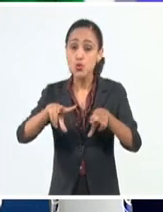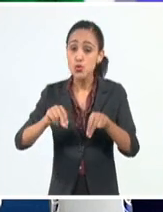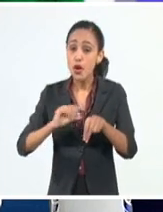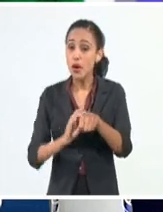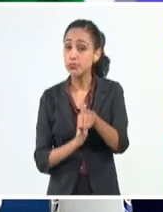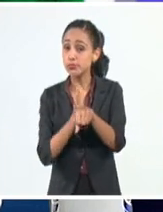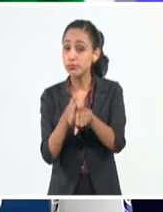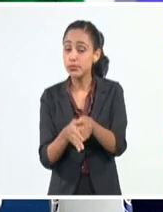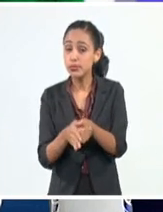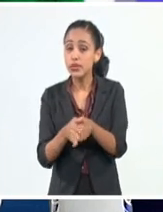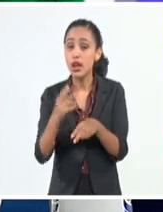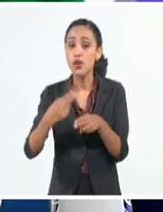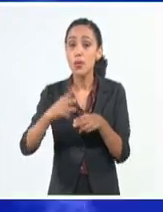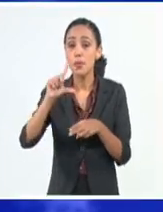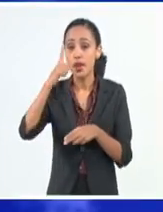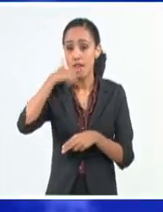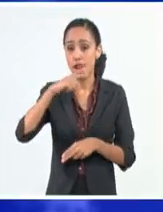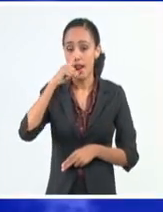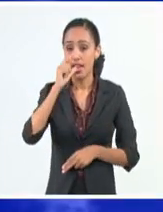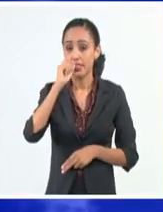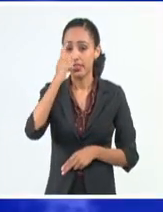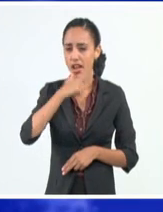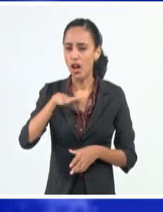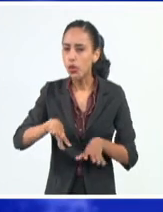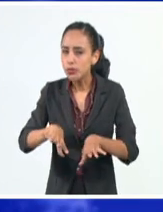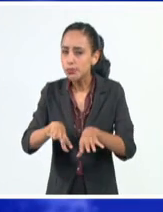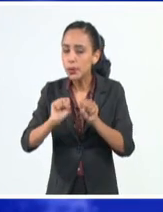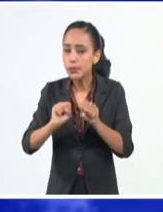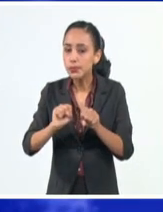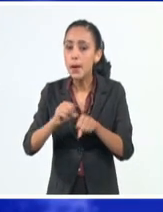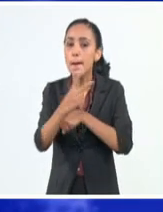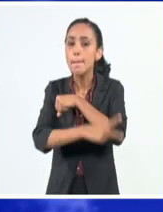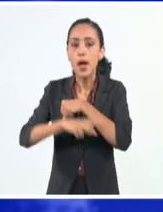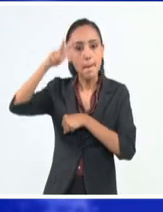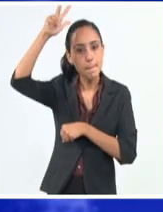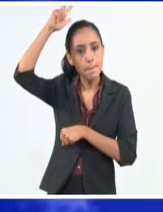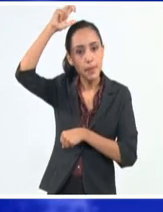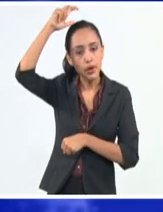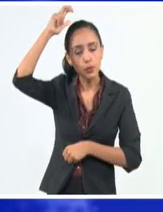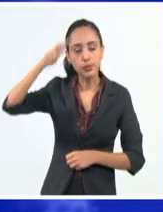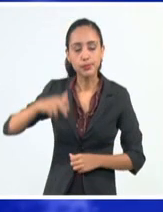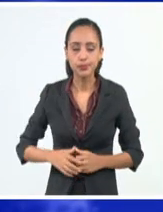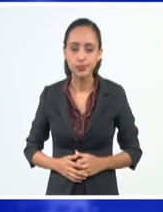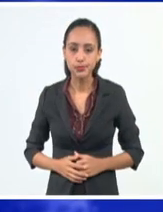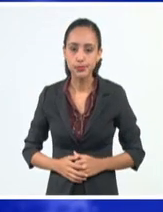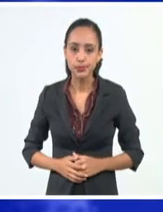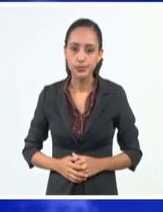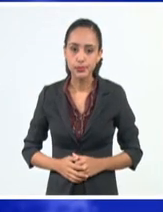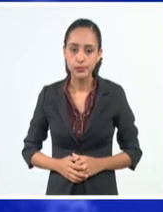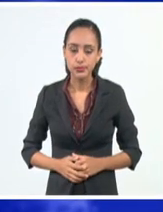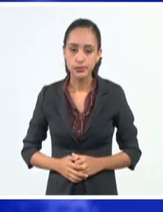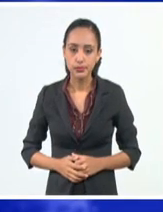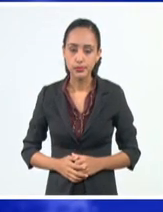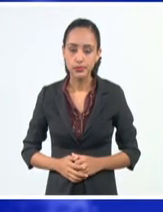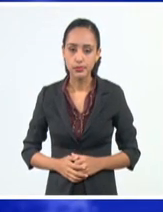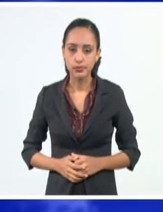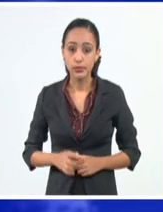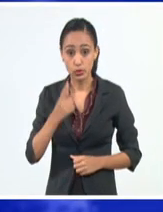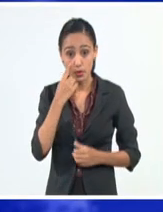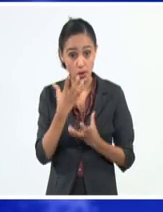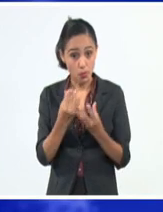Lambda detectada en Perú. Cuando hay tantos casos, la circulación de